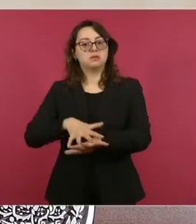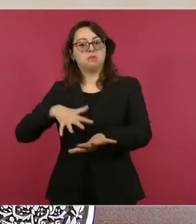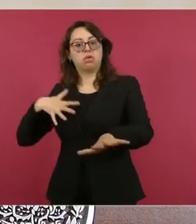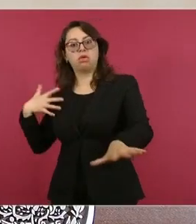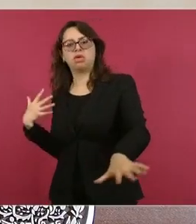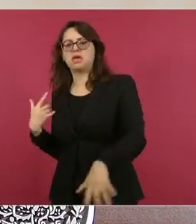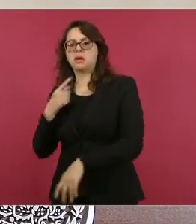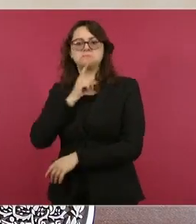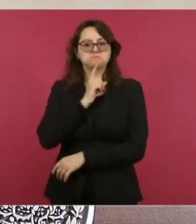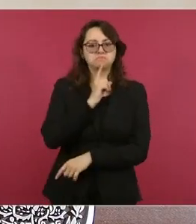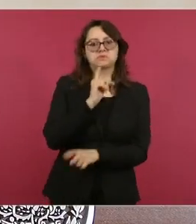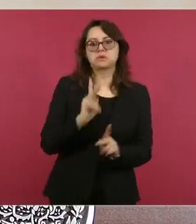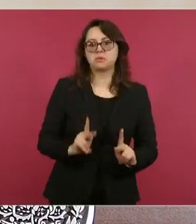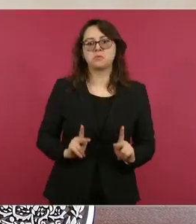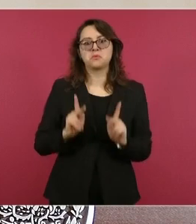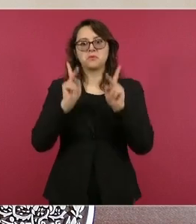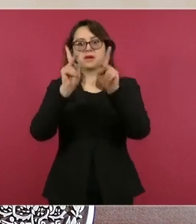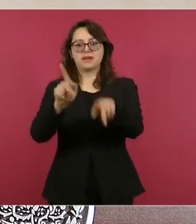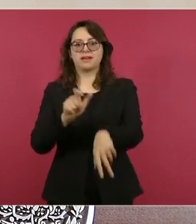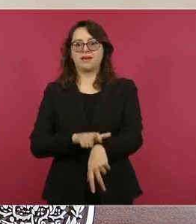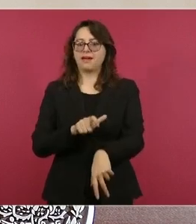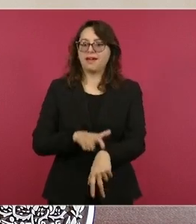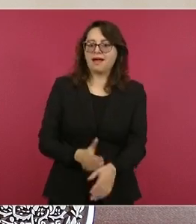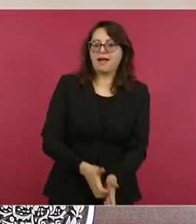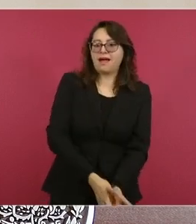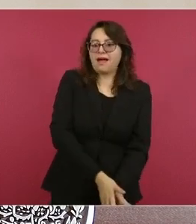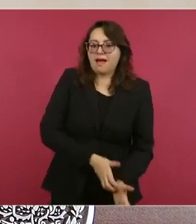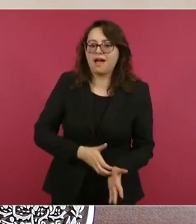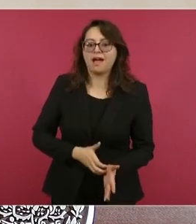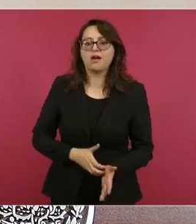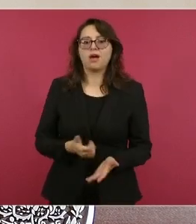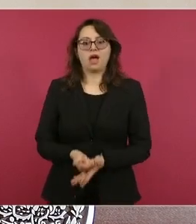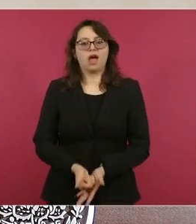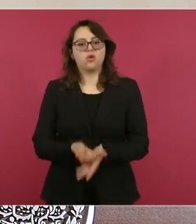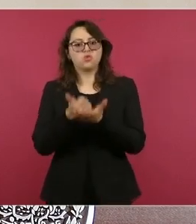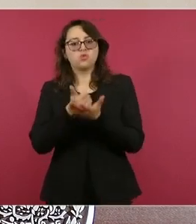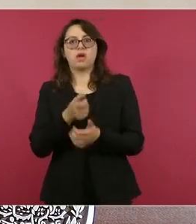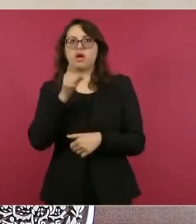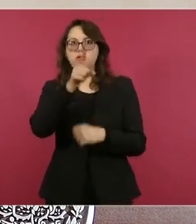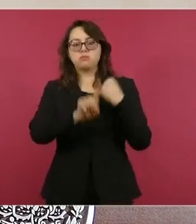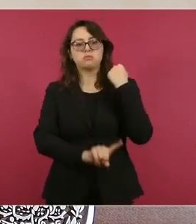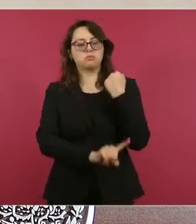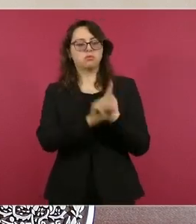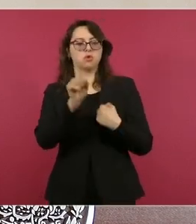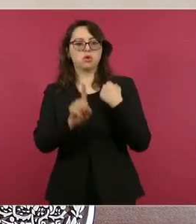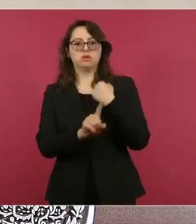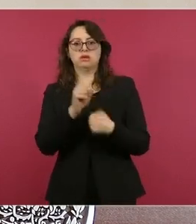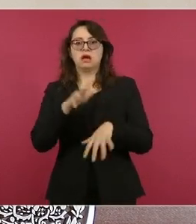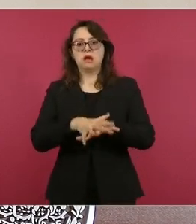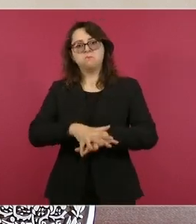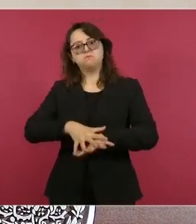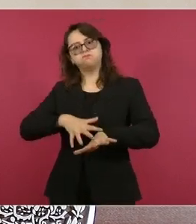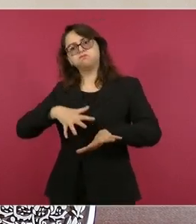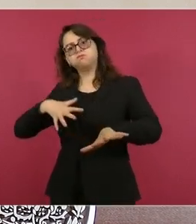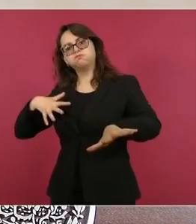trabajo con menos tiempo, para resolver un problema de